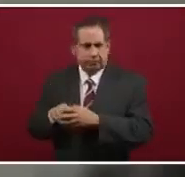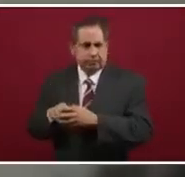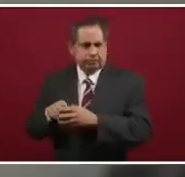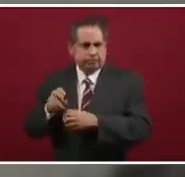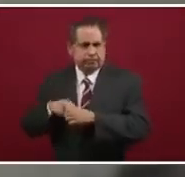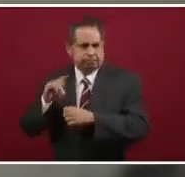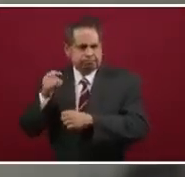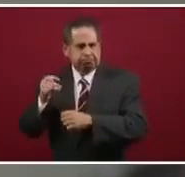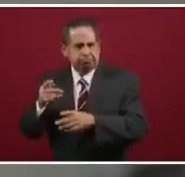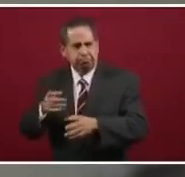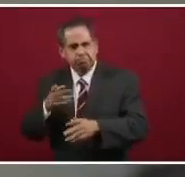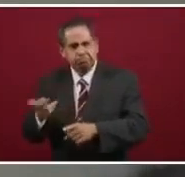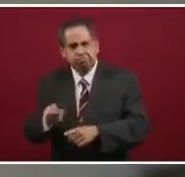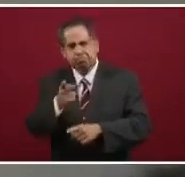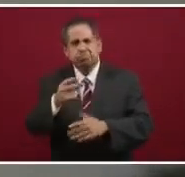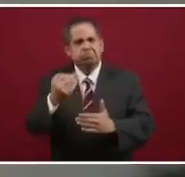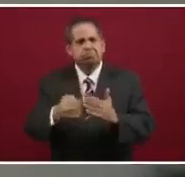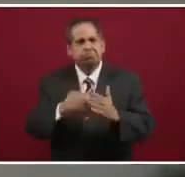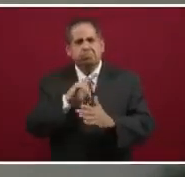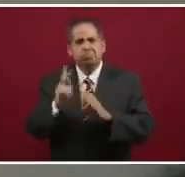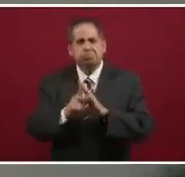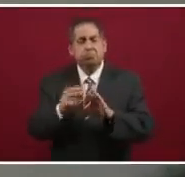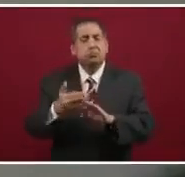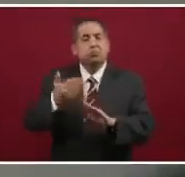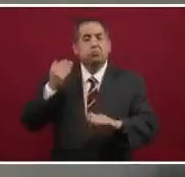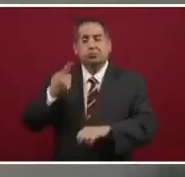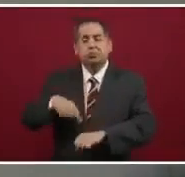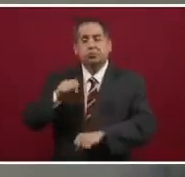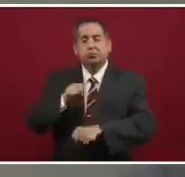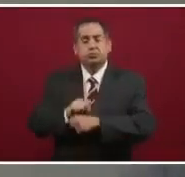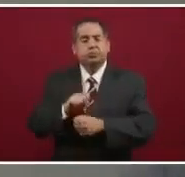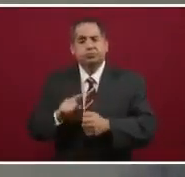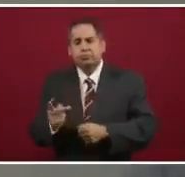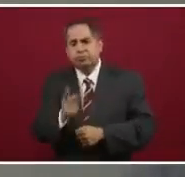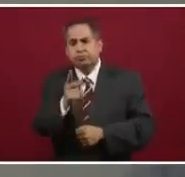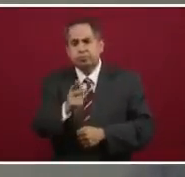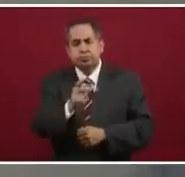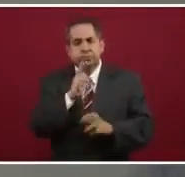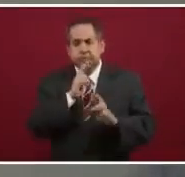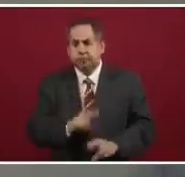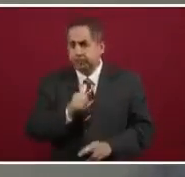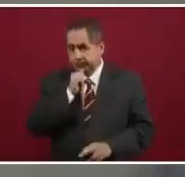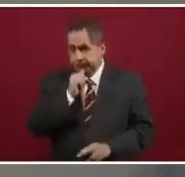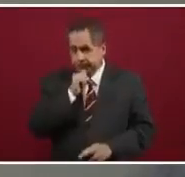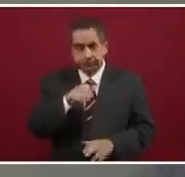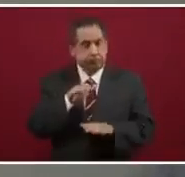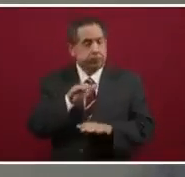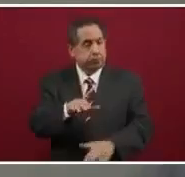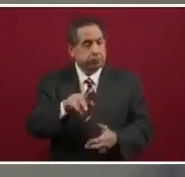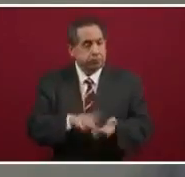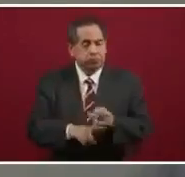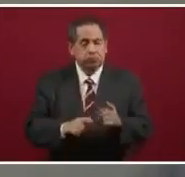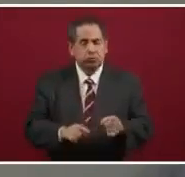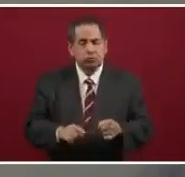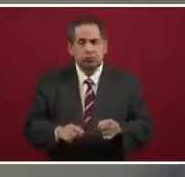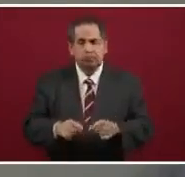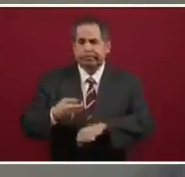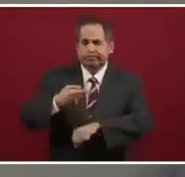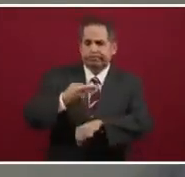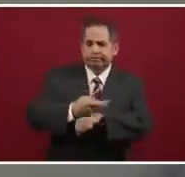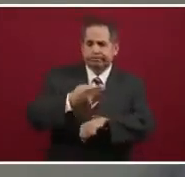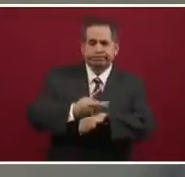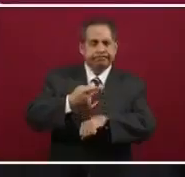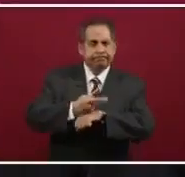Tijuana. Quedó una pregunta pendiente la semana pasada sobre el asunto de las preparatorias de